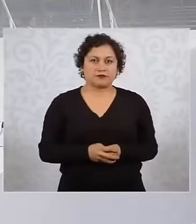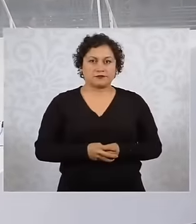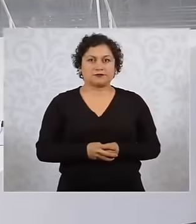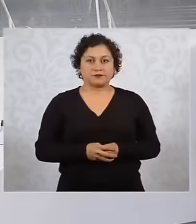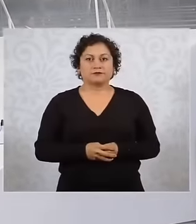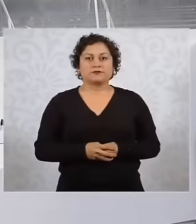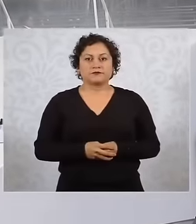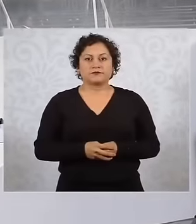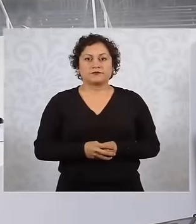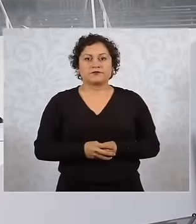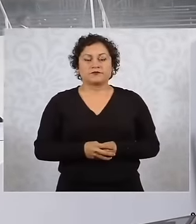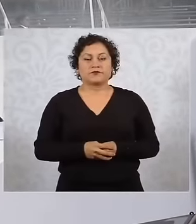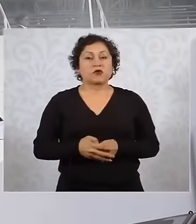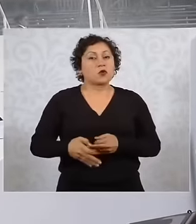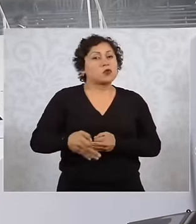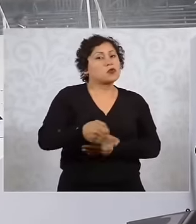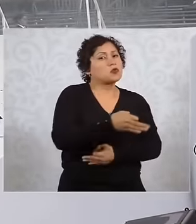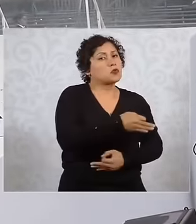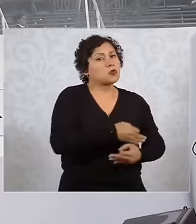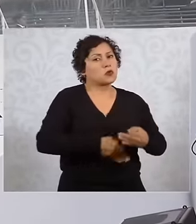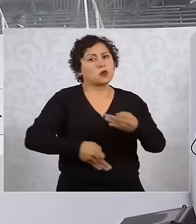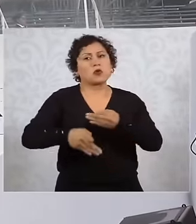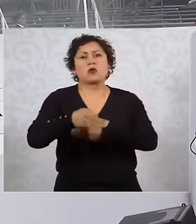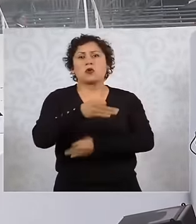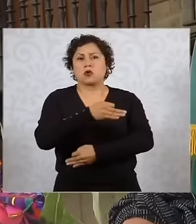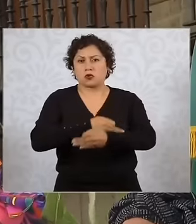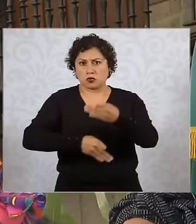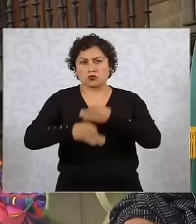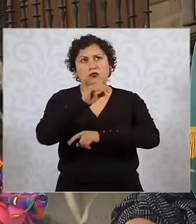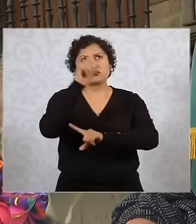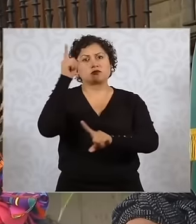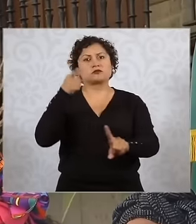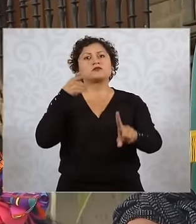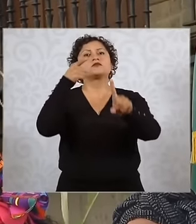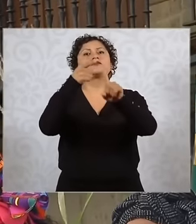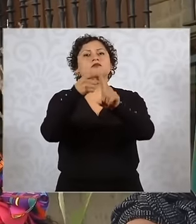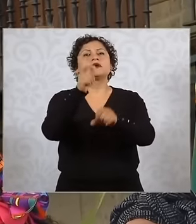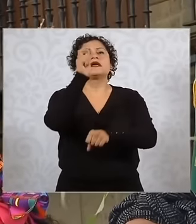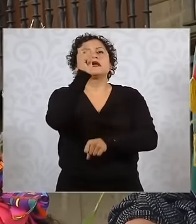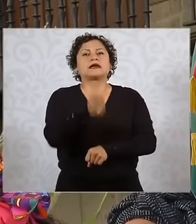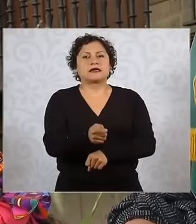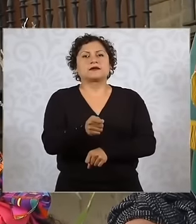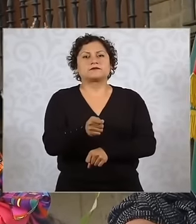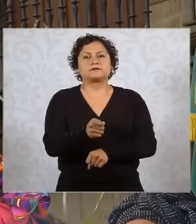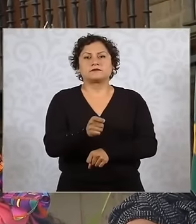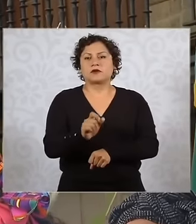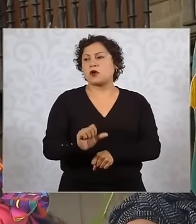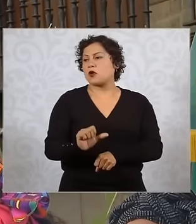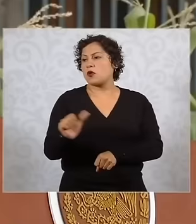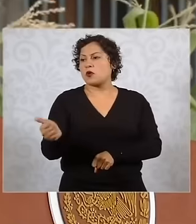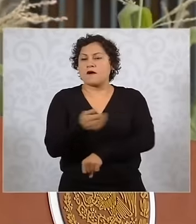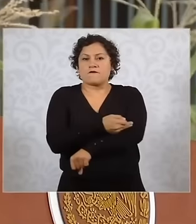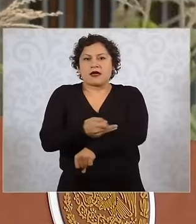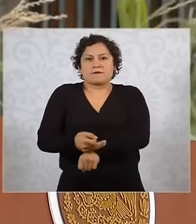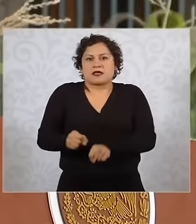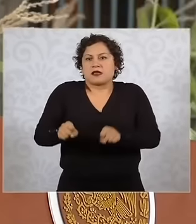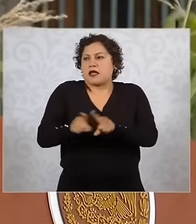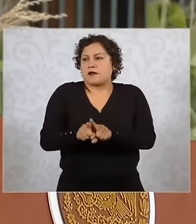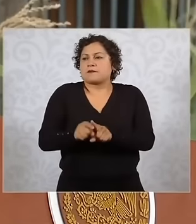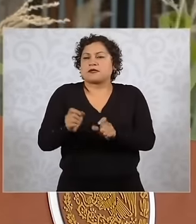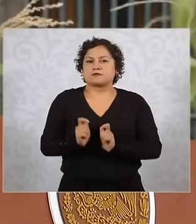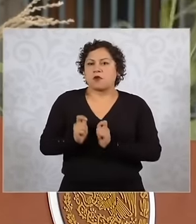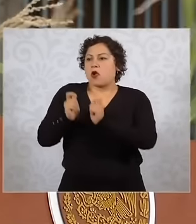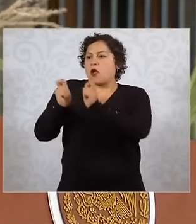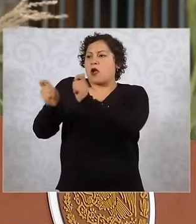impulsaremos la prohibición de suceder a un familiar directo en los cargos de elección popular.